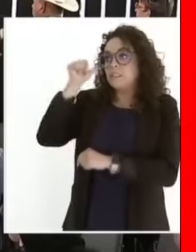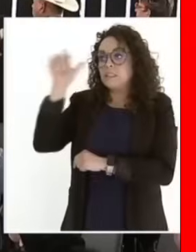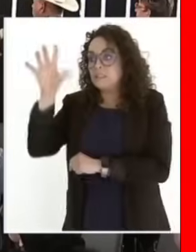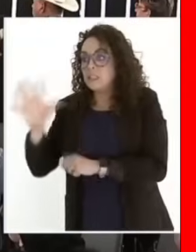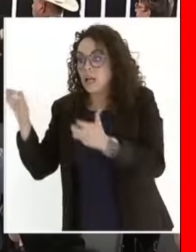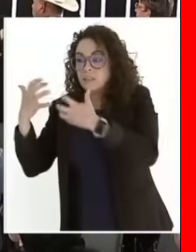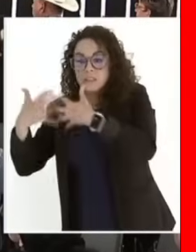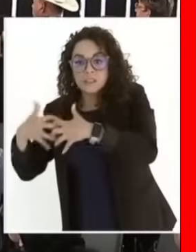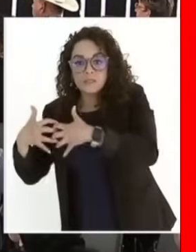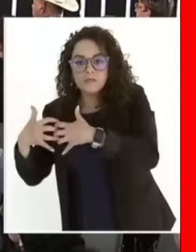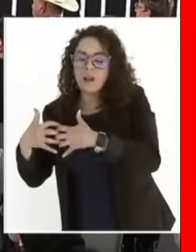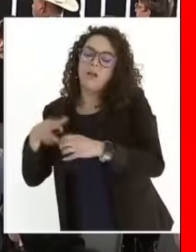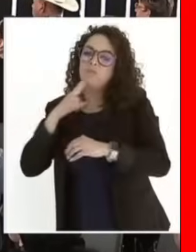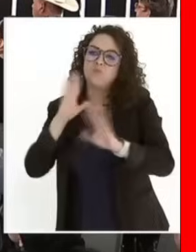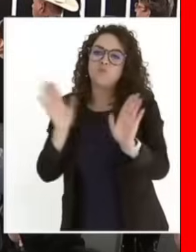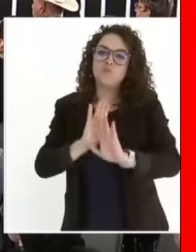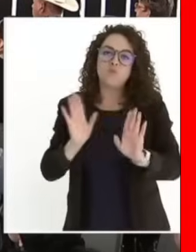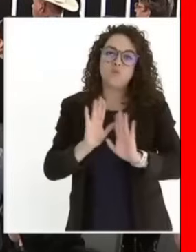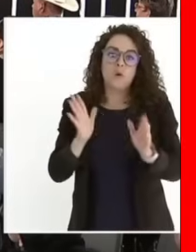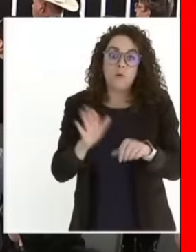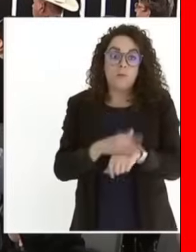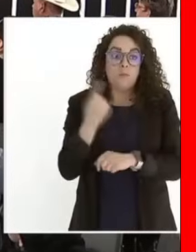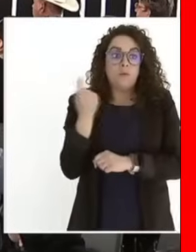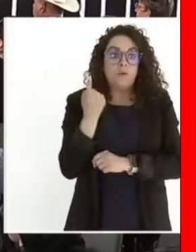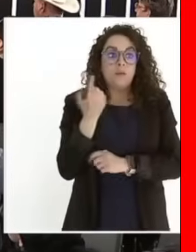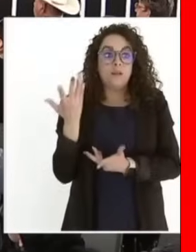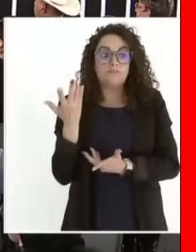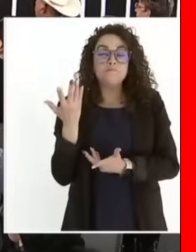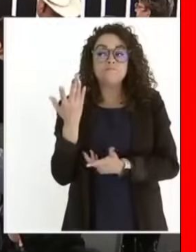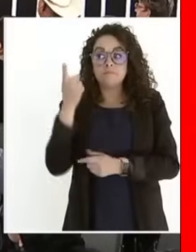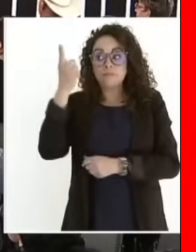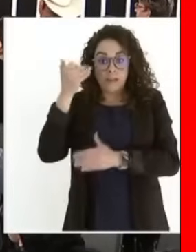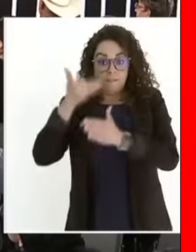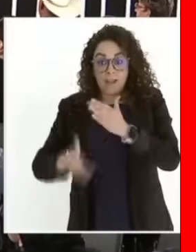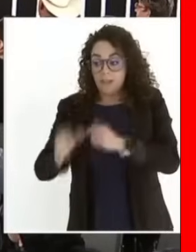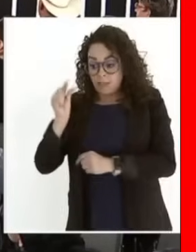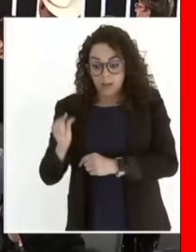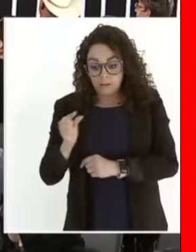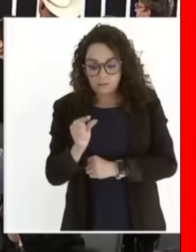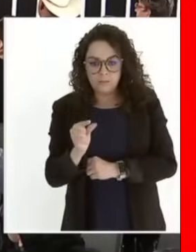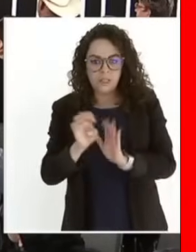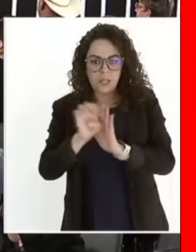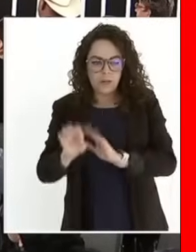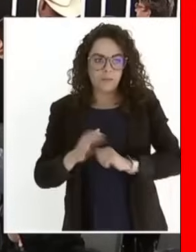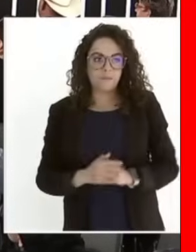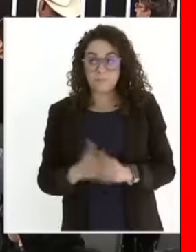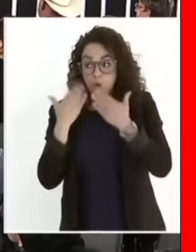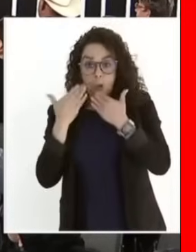chips se quería comprar con la pandemia un refrigerador una